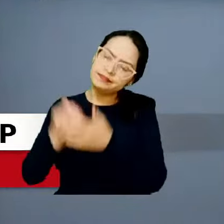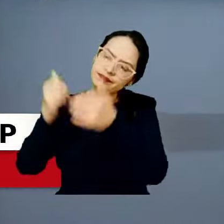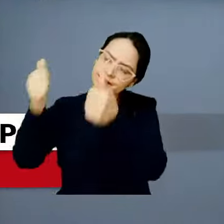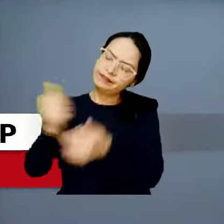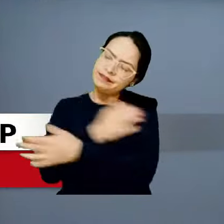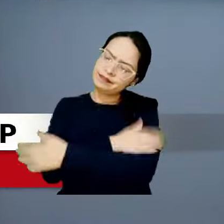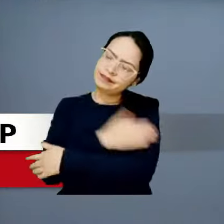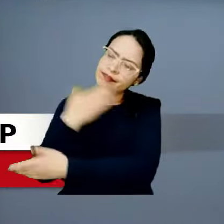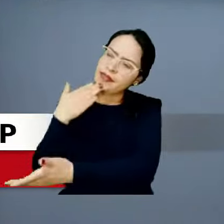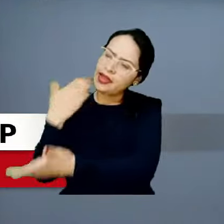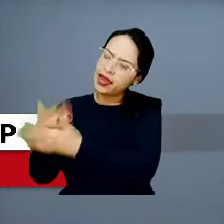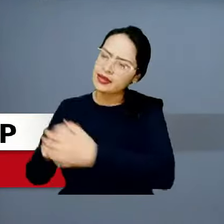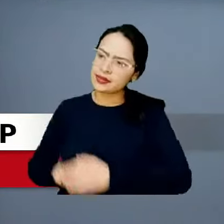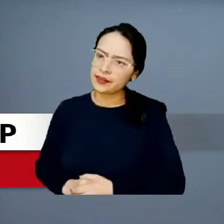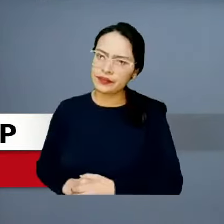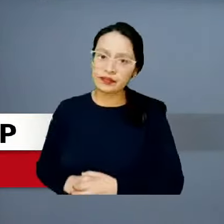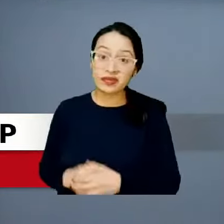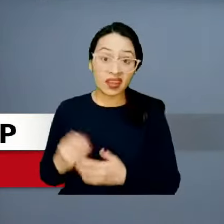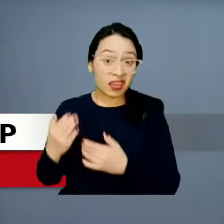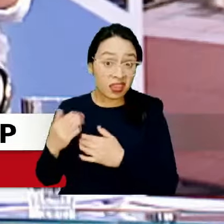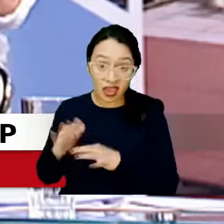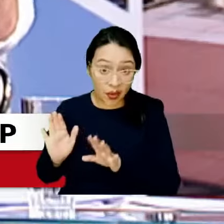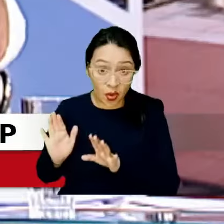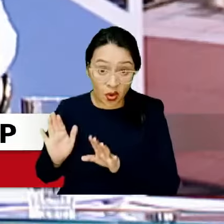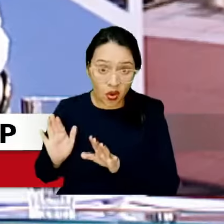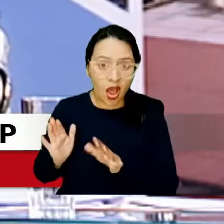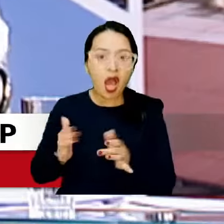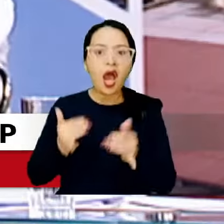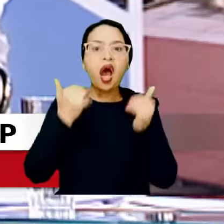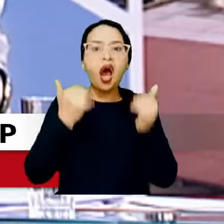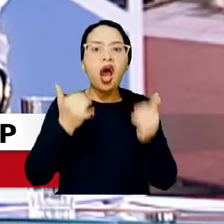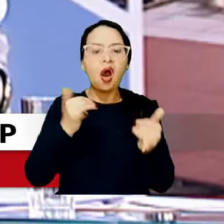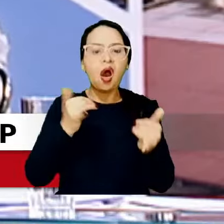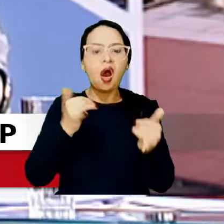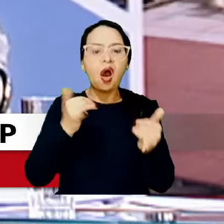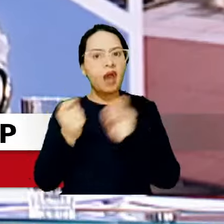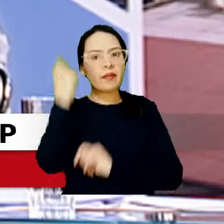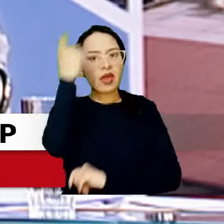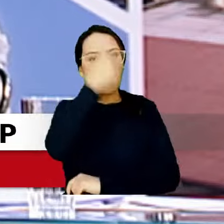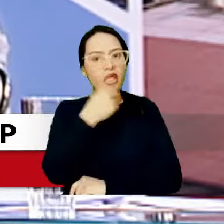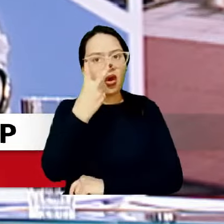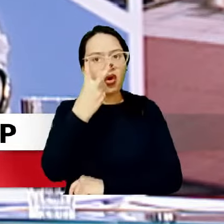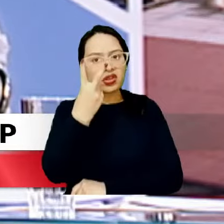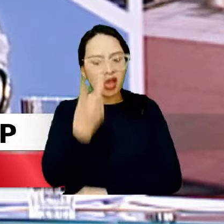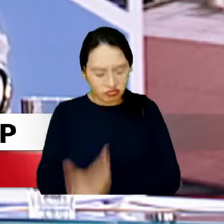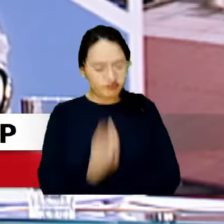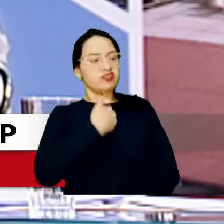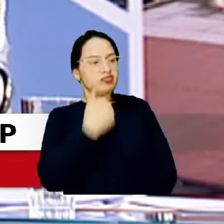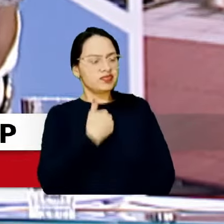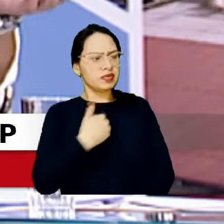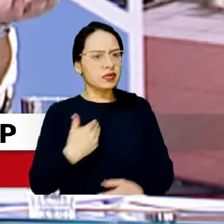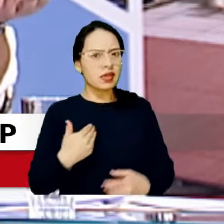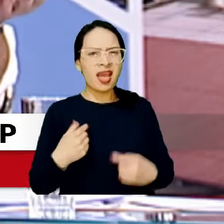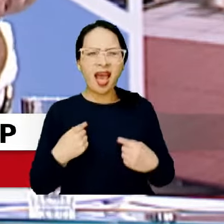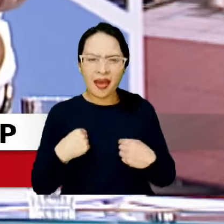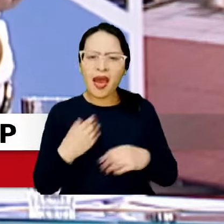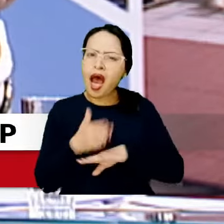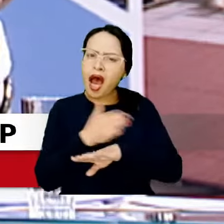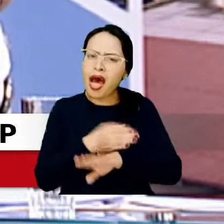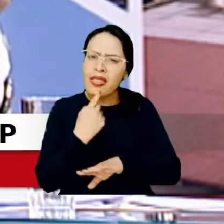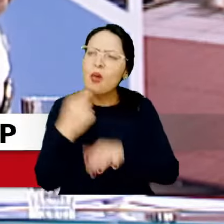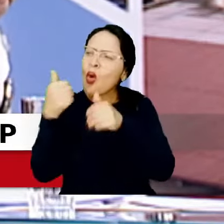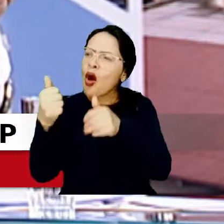decía: recoja las flores, señor alcalde, y a los asesores y gerentes que están a su lado, que me conocen,